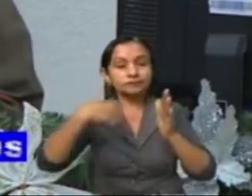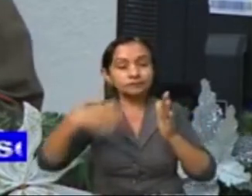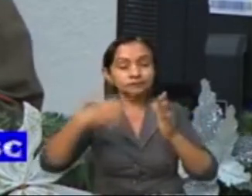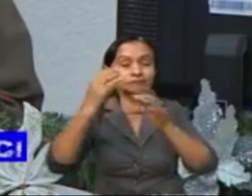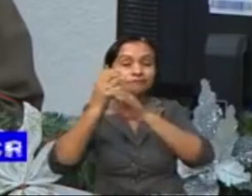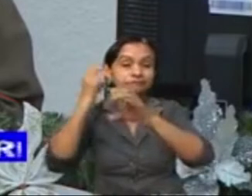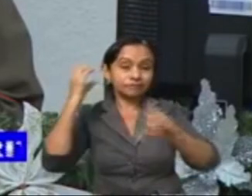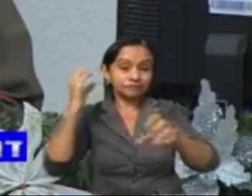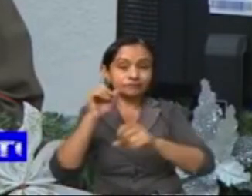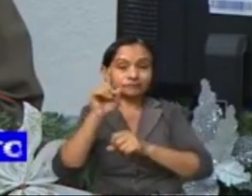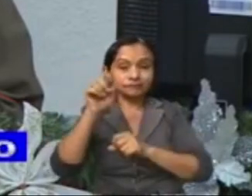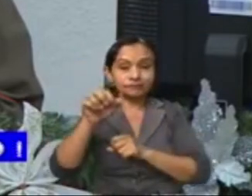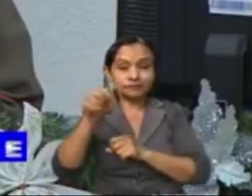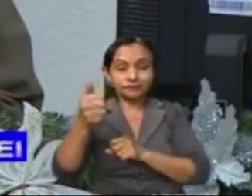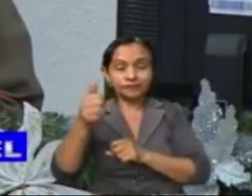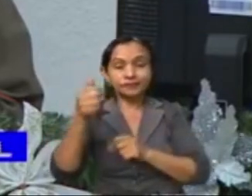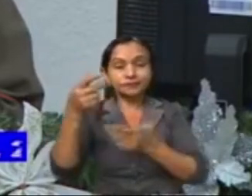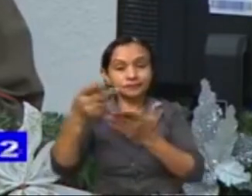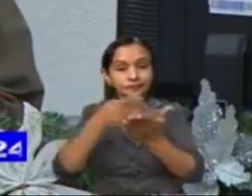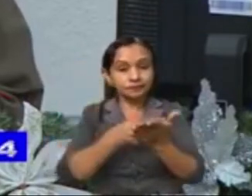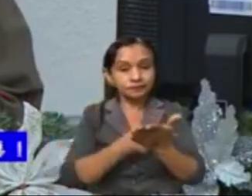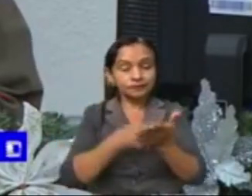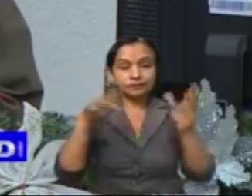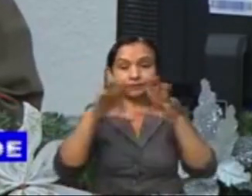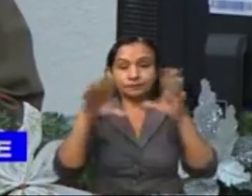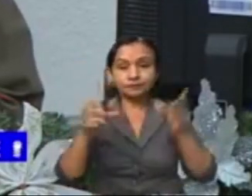diariamente. 1.6 costo total del proyecto,